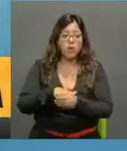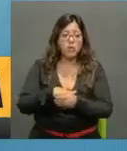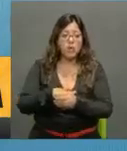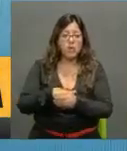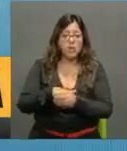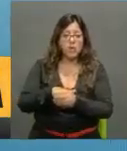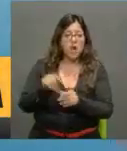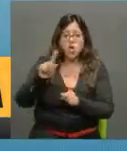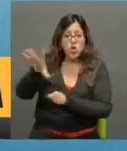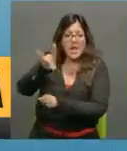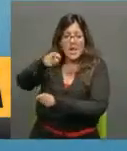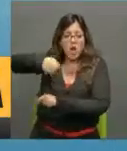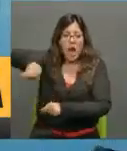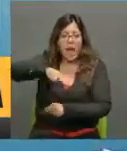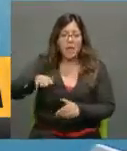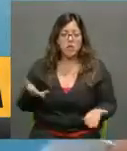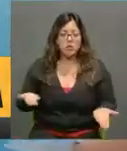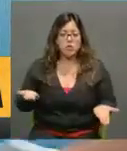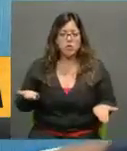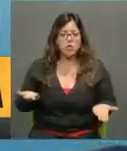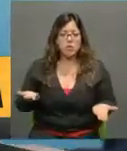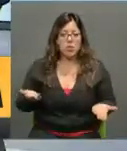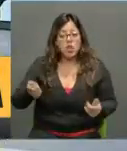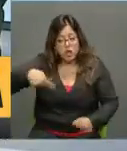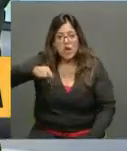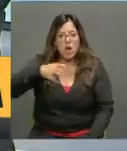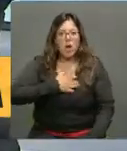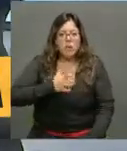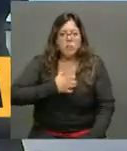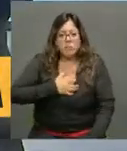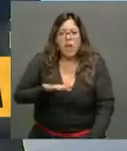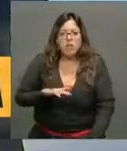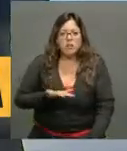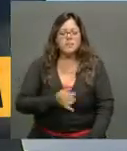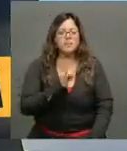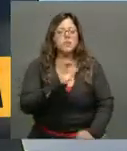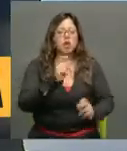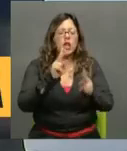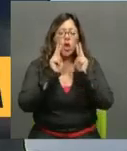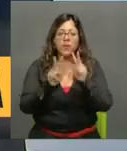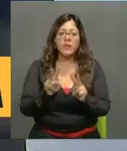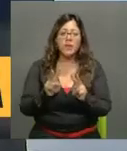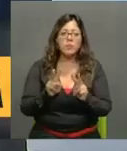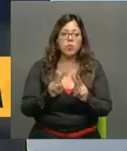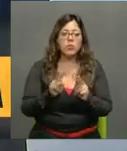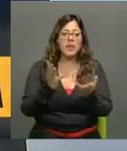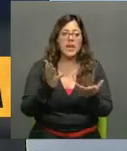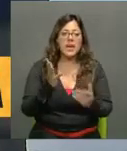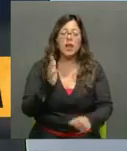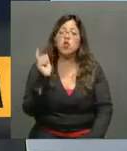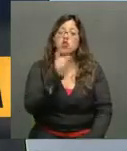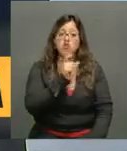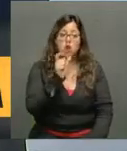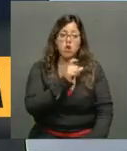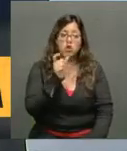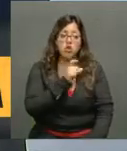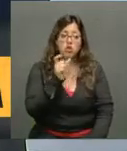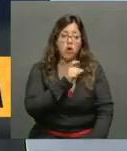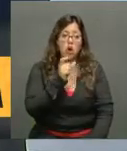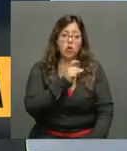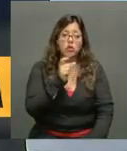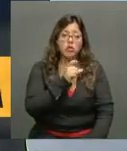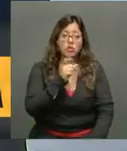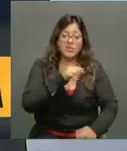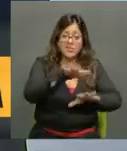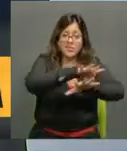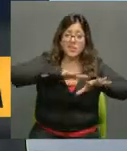ellos. Ya. Están apanicados. Ya, apanicados. Ya, ya lo vemos, esto rojo, nuestra termografía, ¿no?